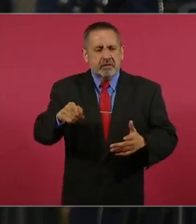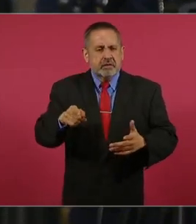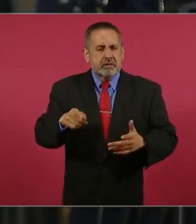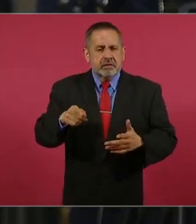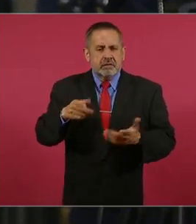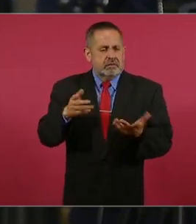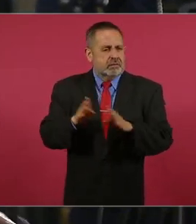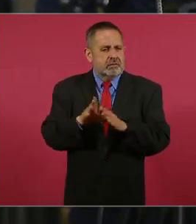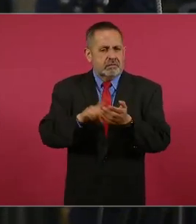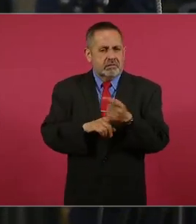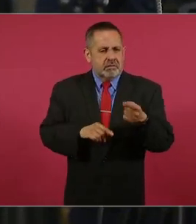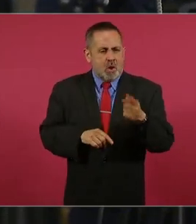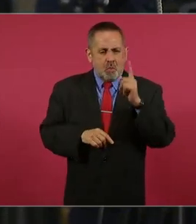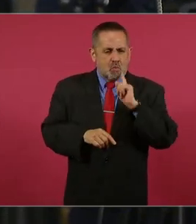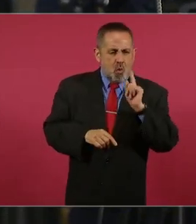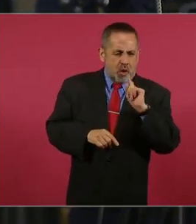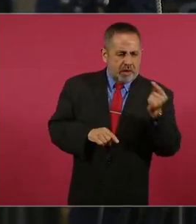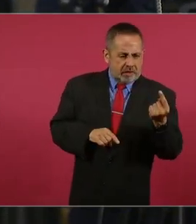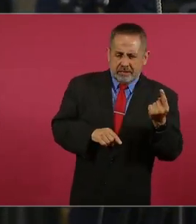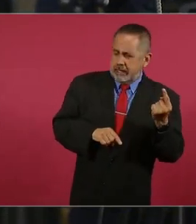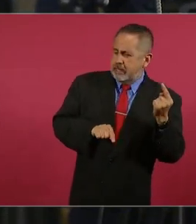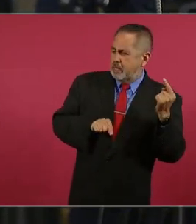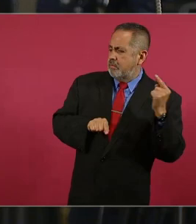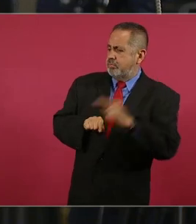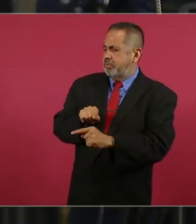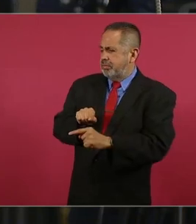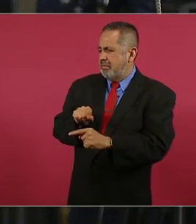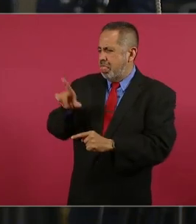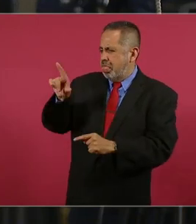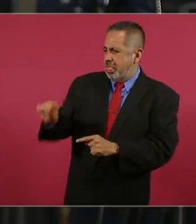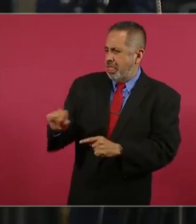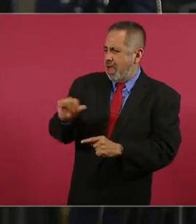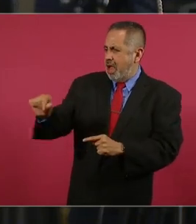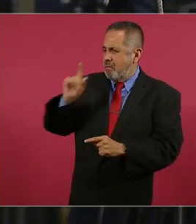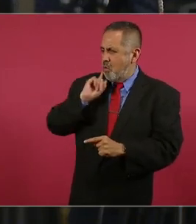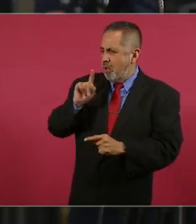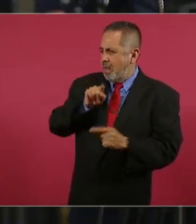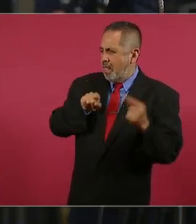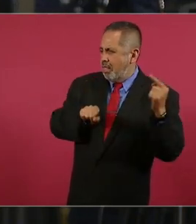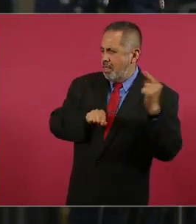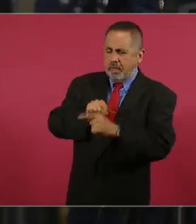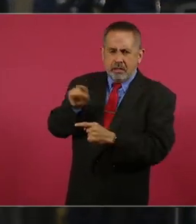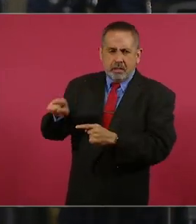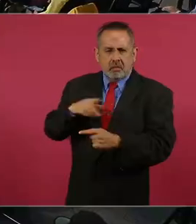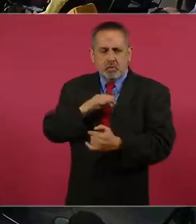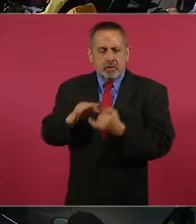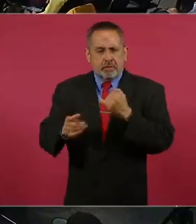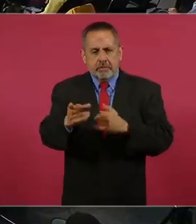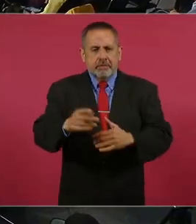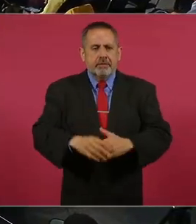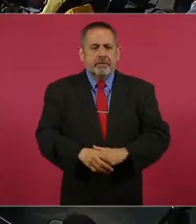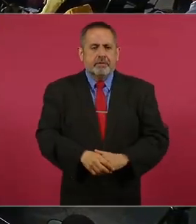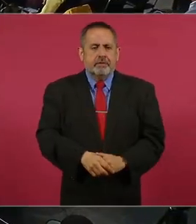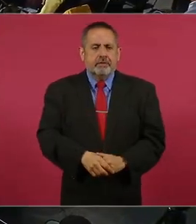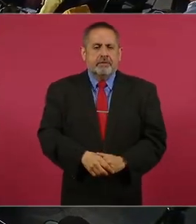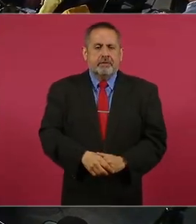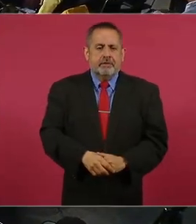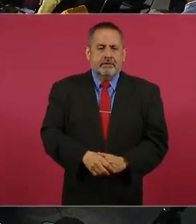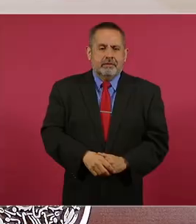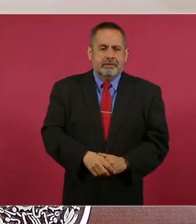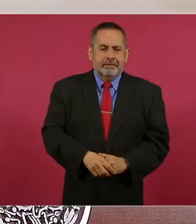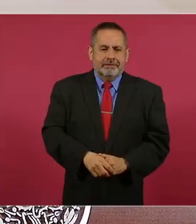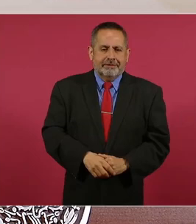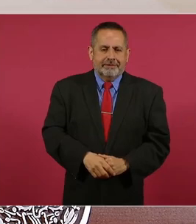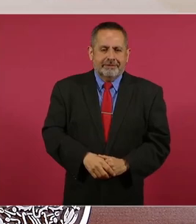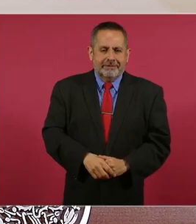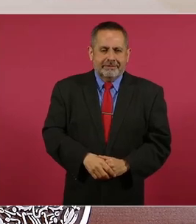una mujer pues expresa pues de manera misógina hacia otra mujer. Y bueno, esa es mi última pregunta. Gracias. No.